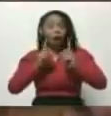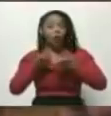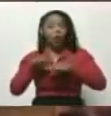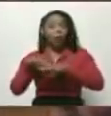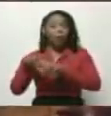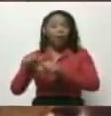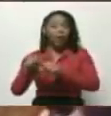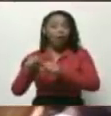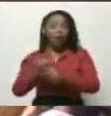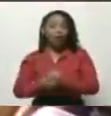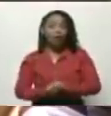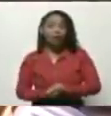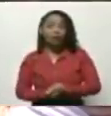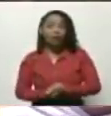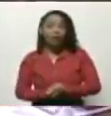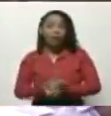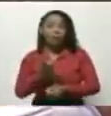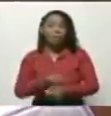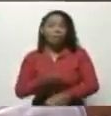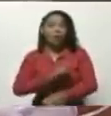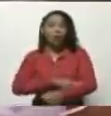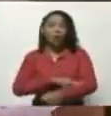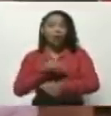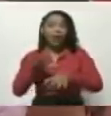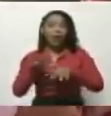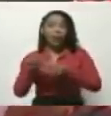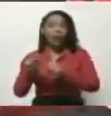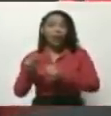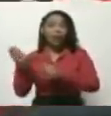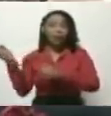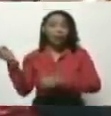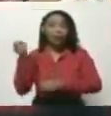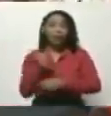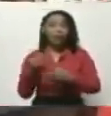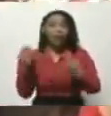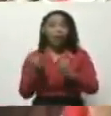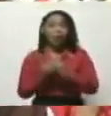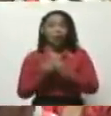capitales que son los peores, que son capitales que traen consigo